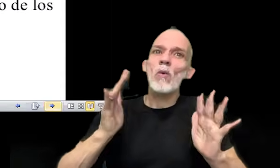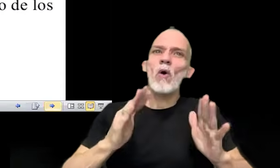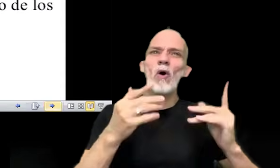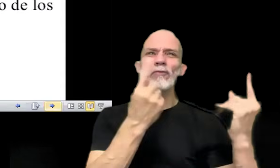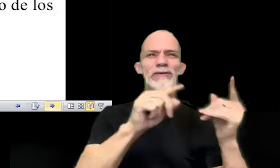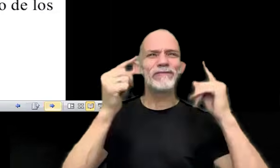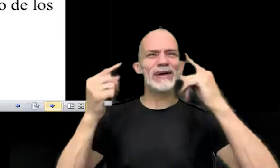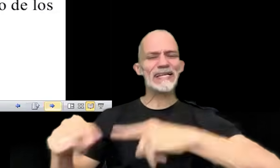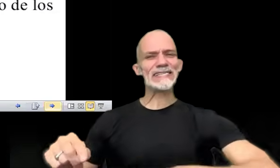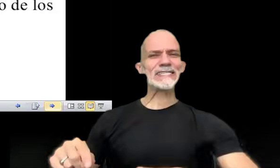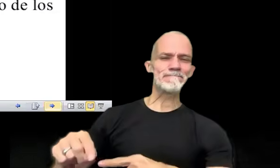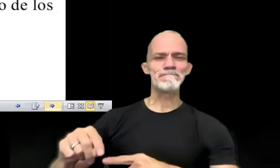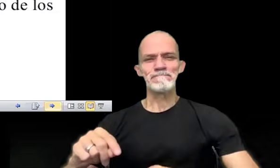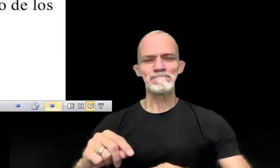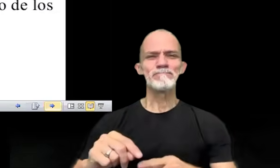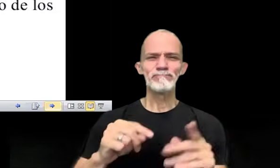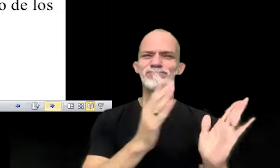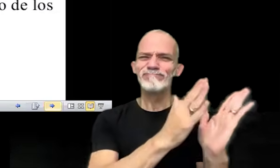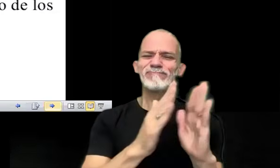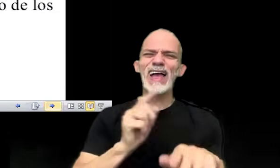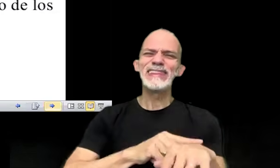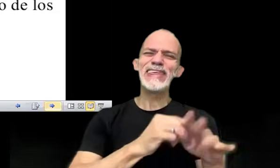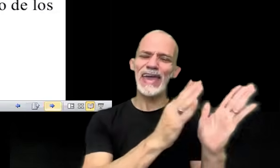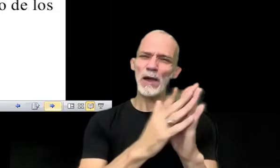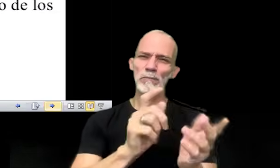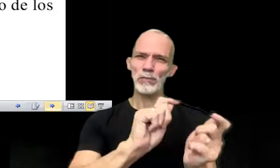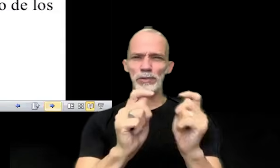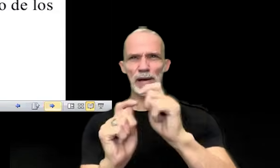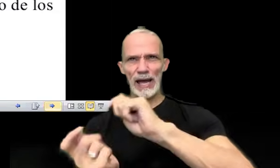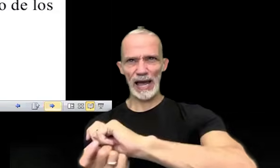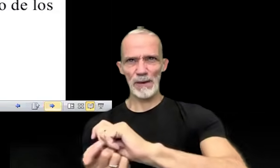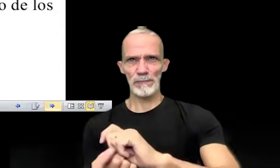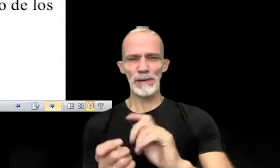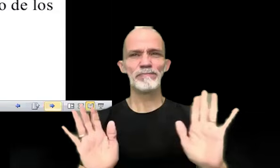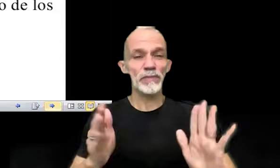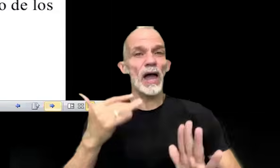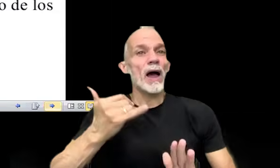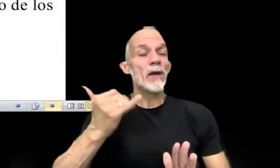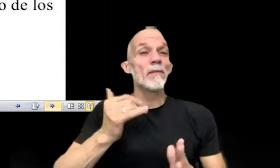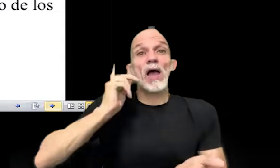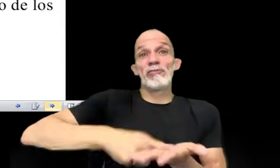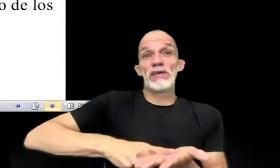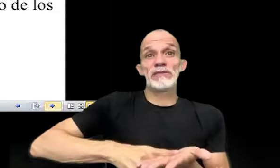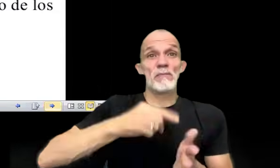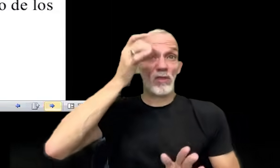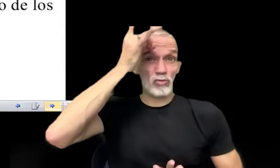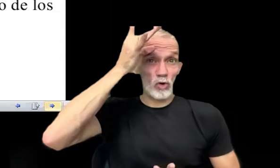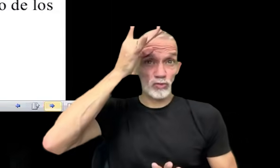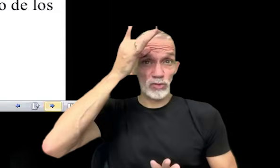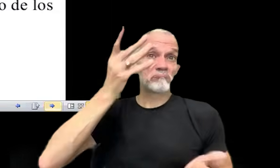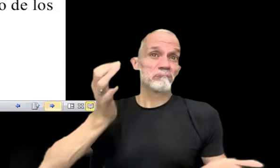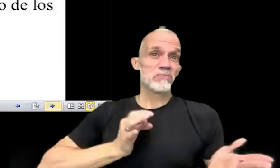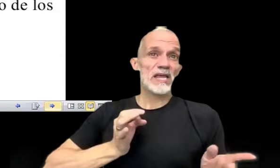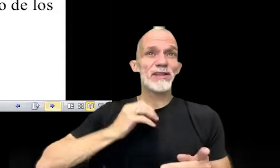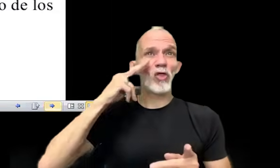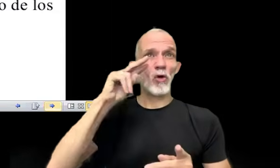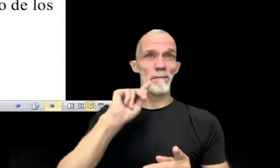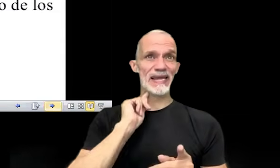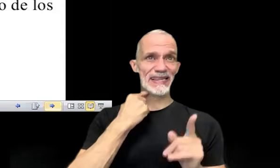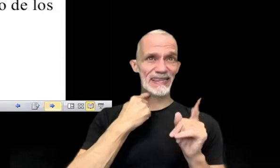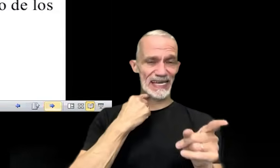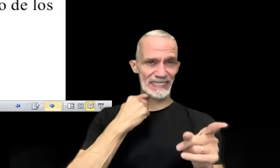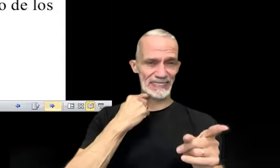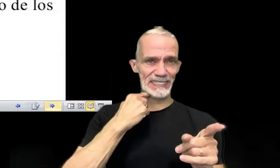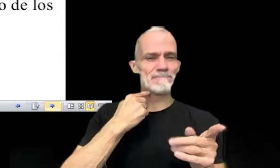¿sí?, distintos tratamientos a lo largo del tiempo. Por un lado tenemos el dictamen 12 del